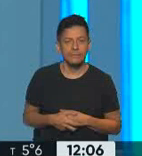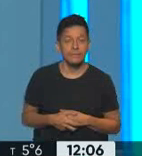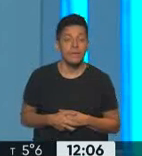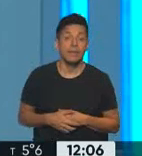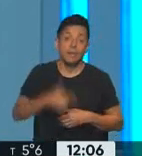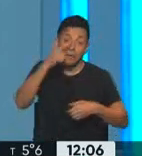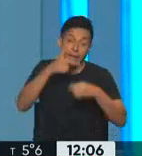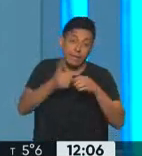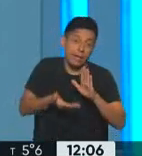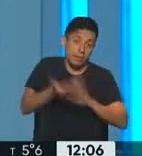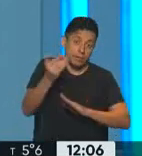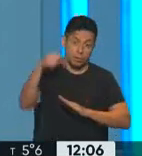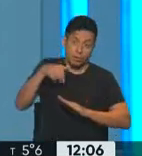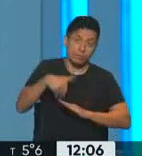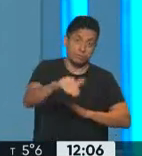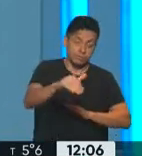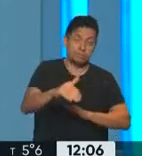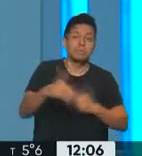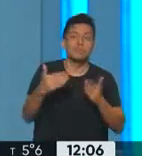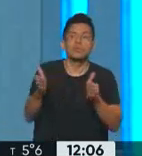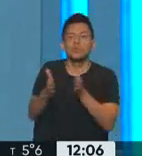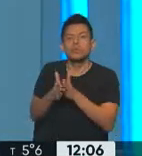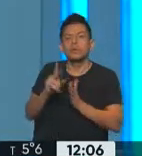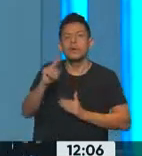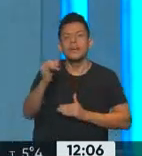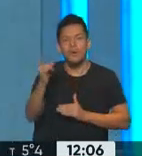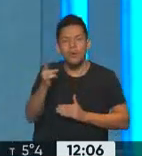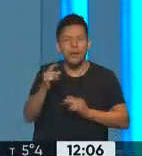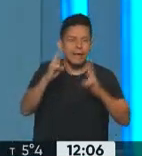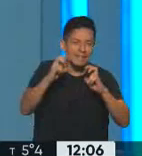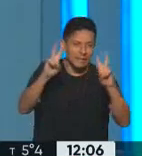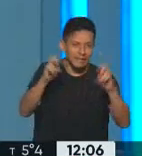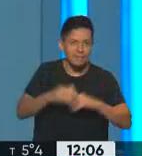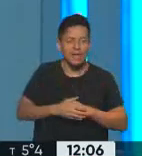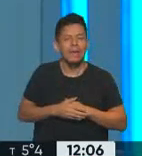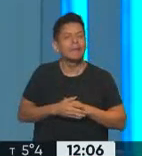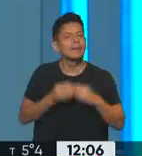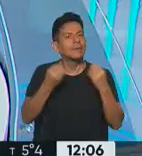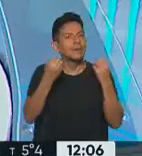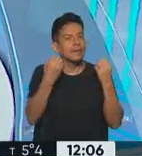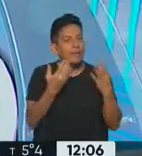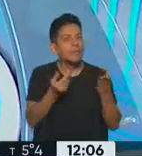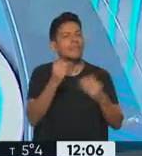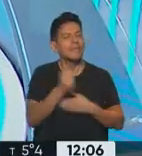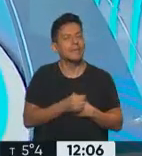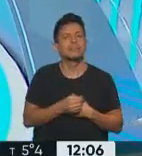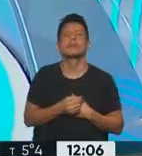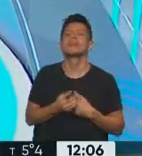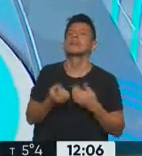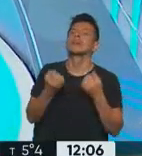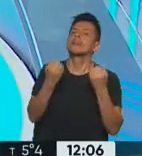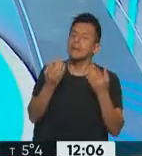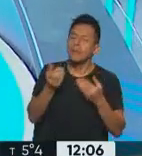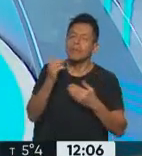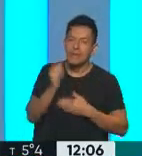Naftas con aumentos a partir de hoy, por eso con Raúl de la Torre ya comenzamos a analizar el tema. Rulo, ¿qué tal? Muy buen día, buen lunes. ¿Qué tal? Buen